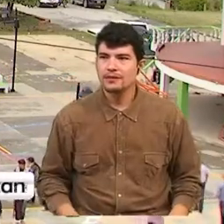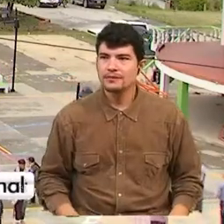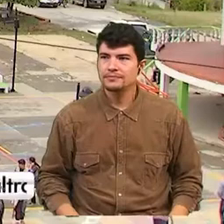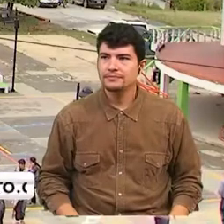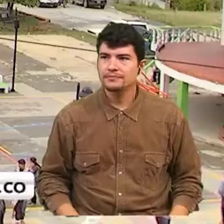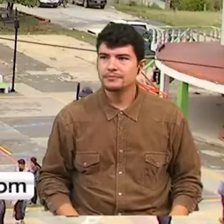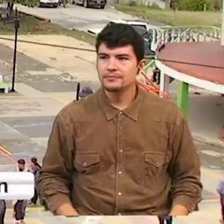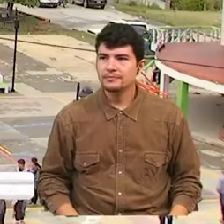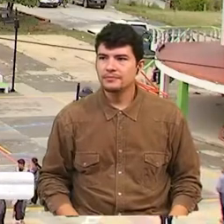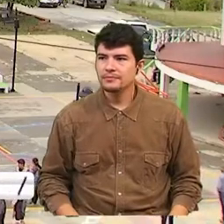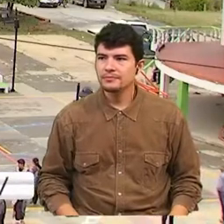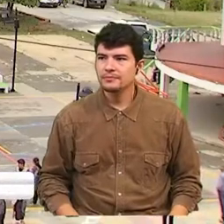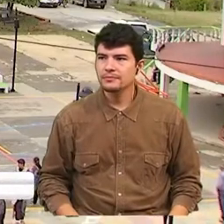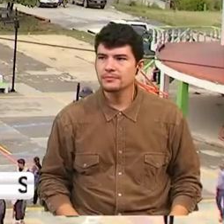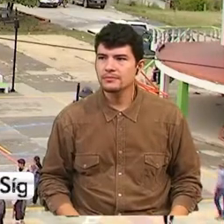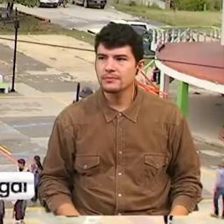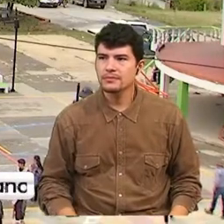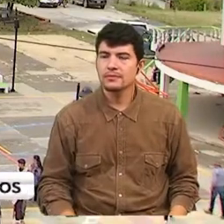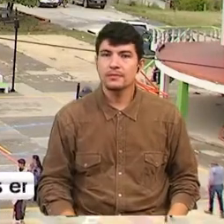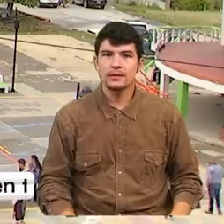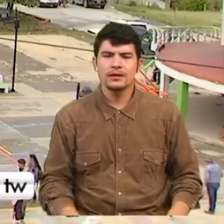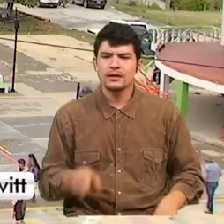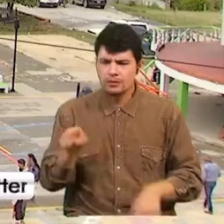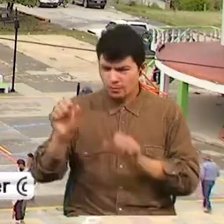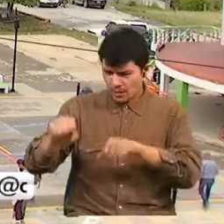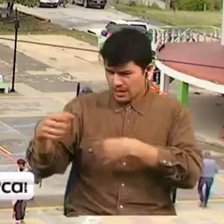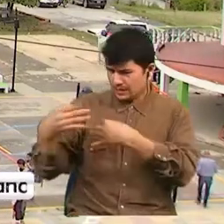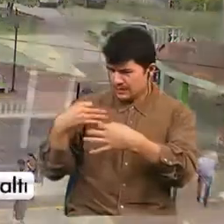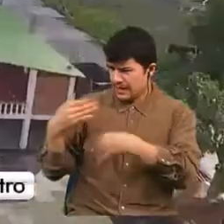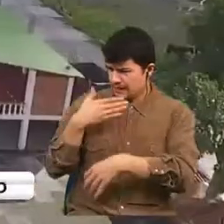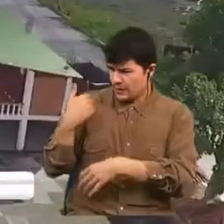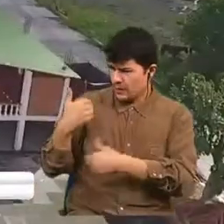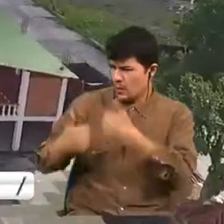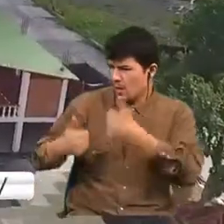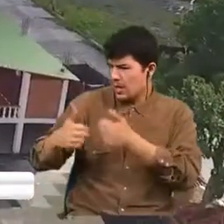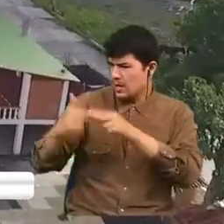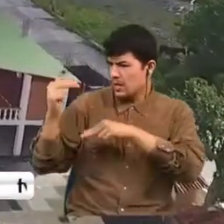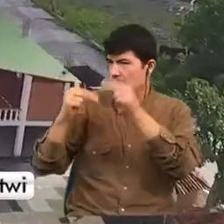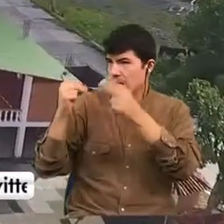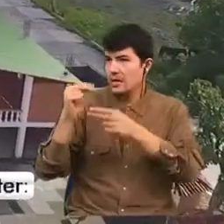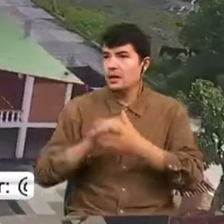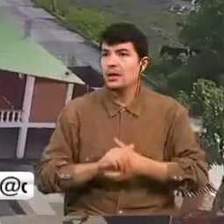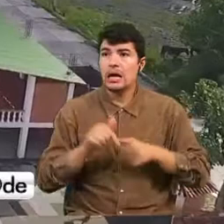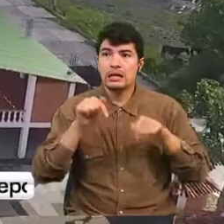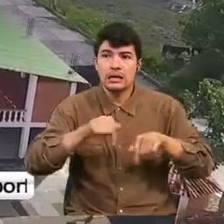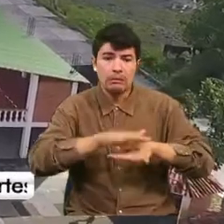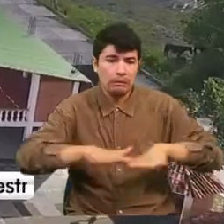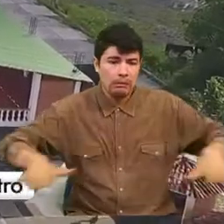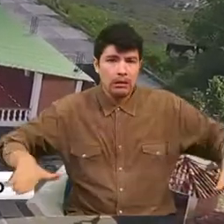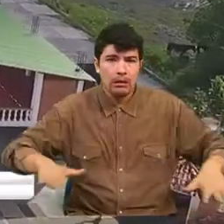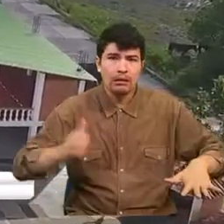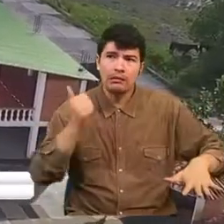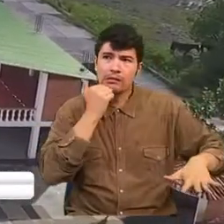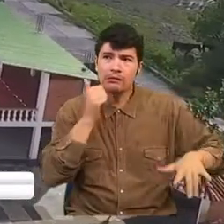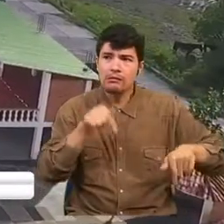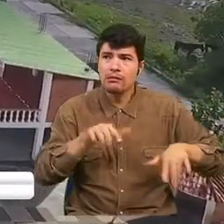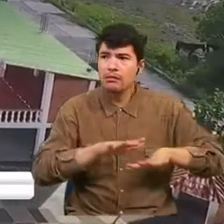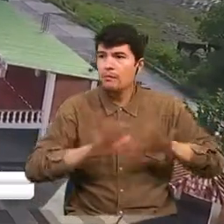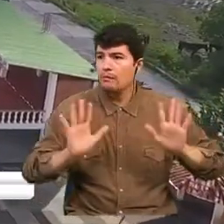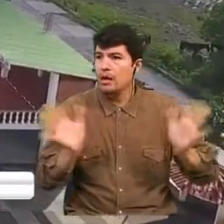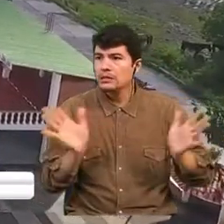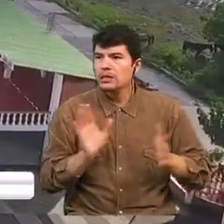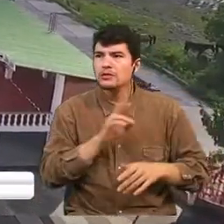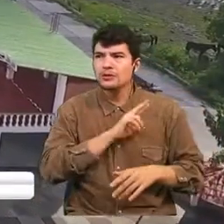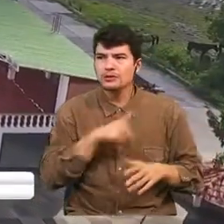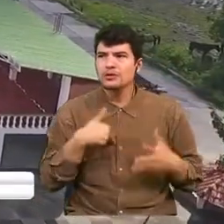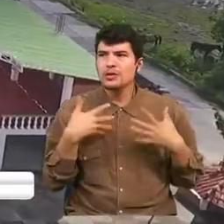que va a tener ese parque del folclor? Pues John, este parque del folclor, como usted lo ve, es transformarlo y solo simplemente tiene una base en concreto donde hay una tarima y nosotros lo que queremos